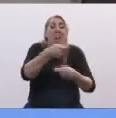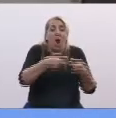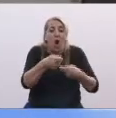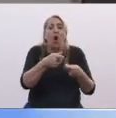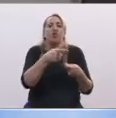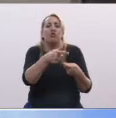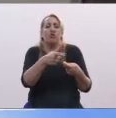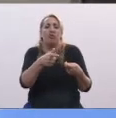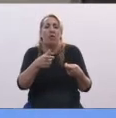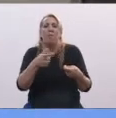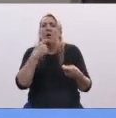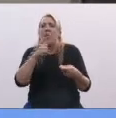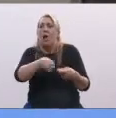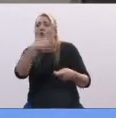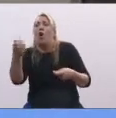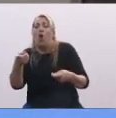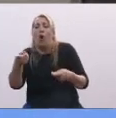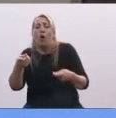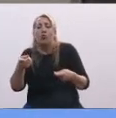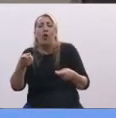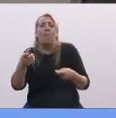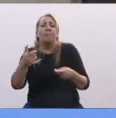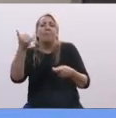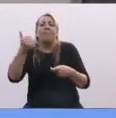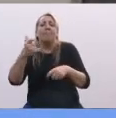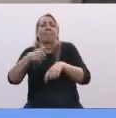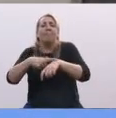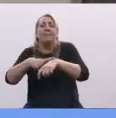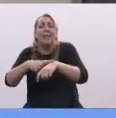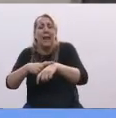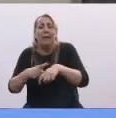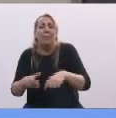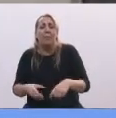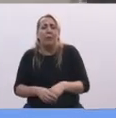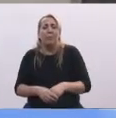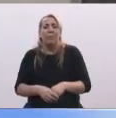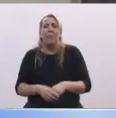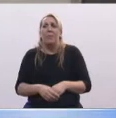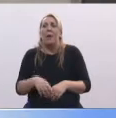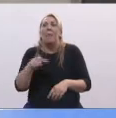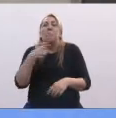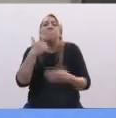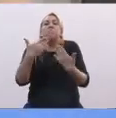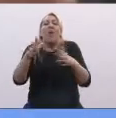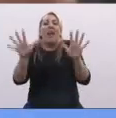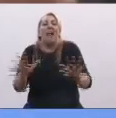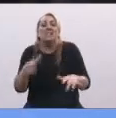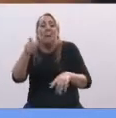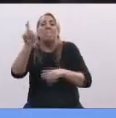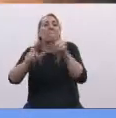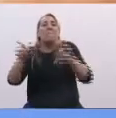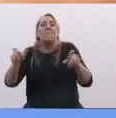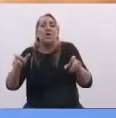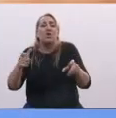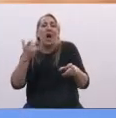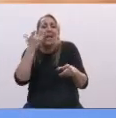llega un oligarca, y capaz que usted roto todo el tiempo para poder estar, para poder hacer lo que tiene. Y la gente ya lo mira